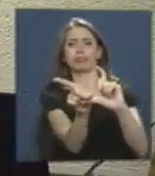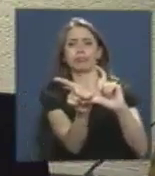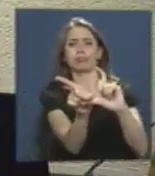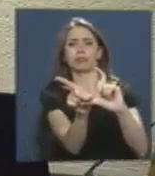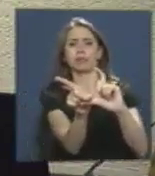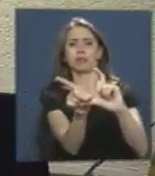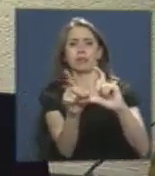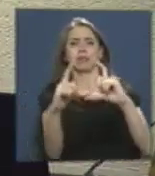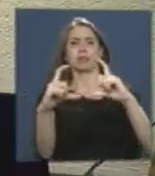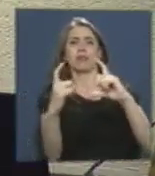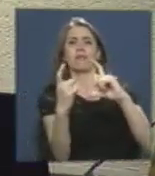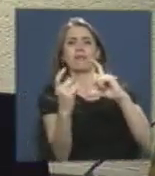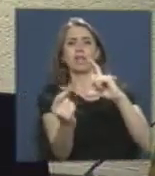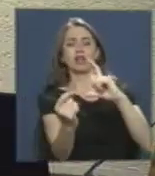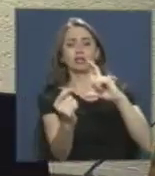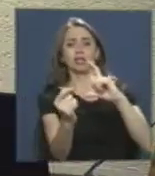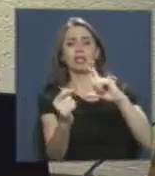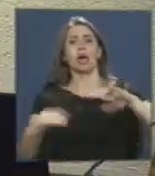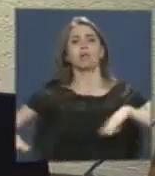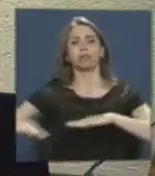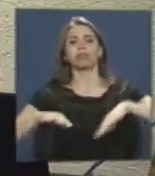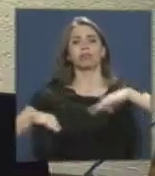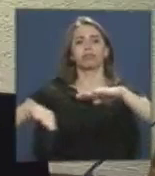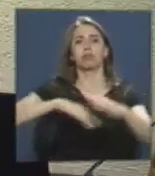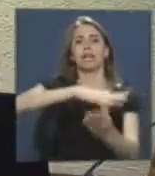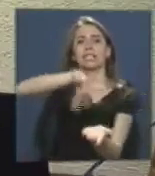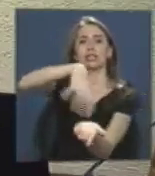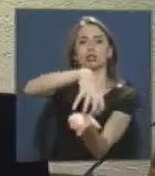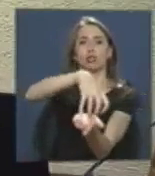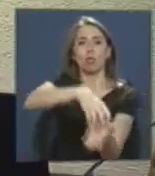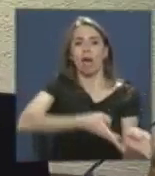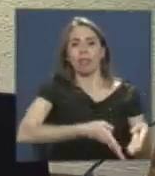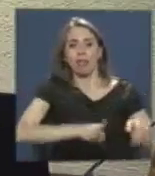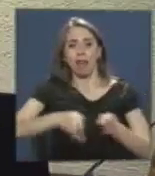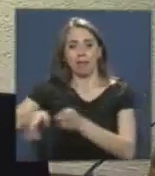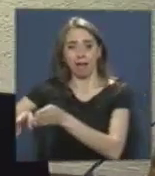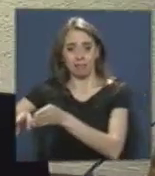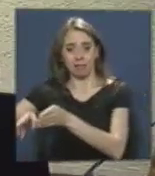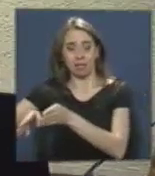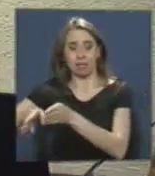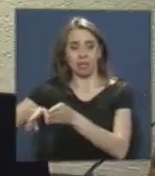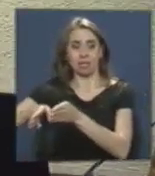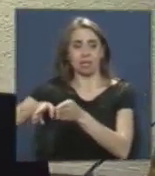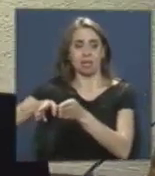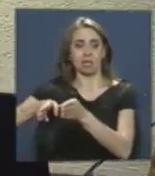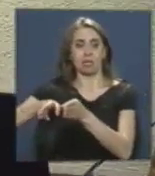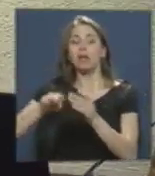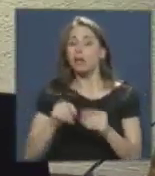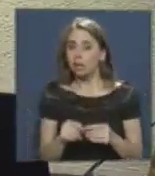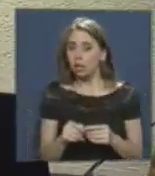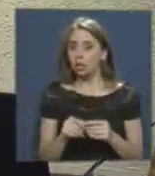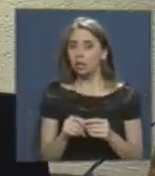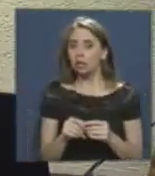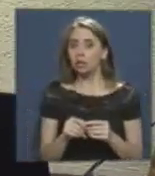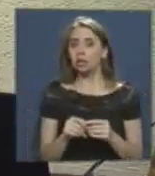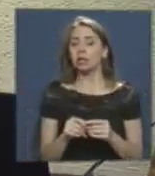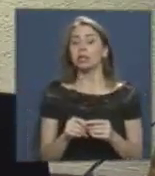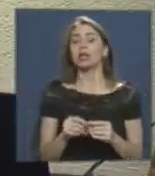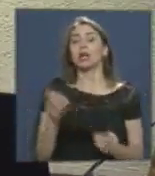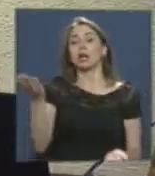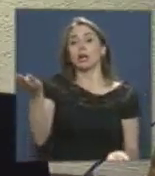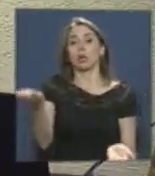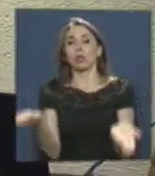la velocidad global de circulación en una urbe componiendo en el otro plato de la